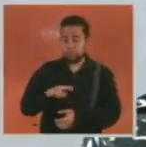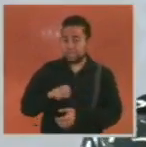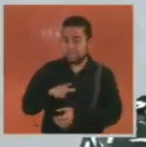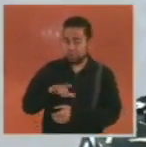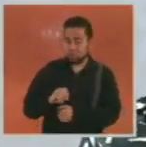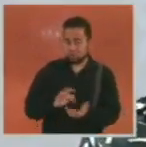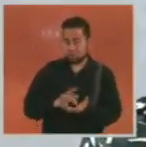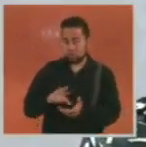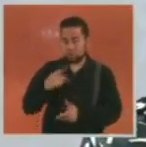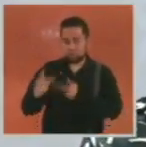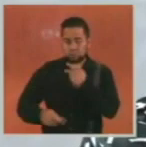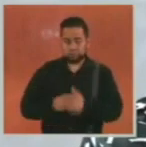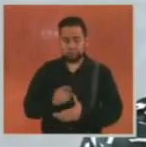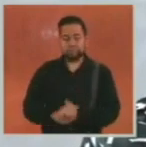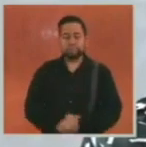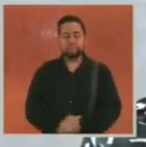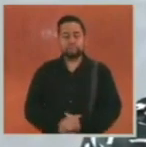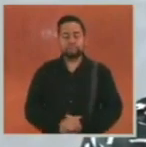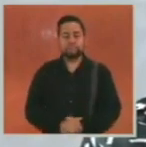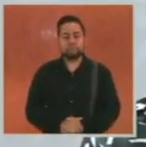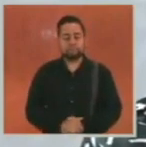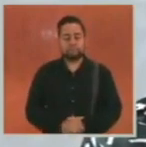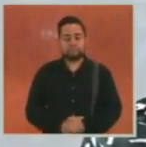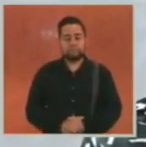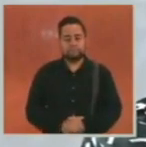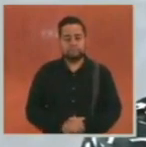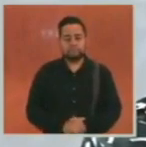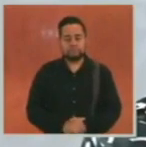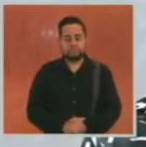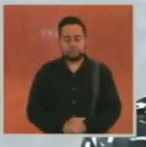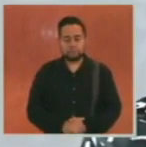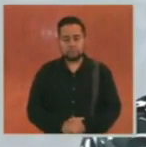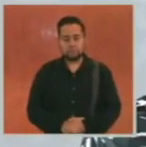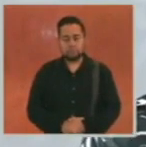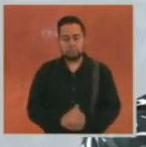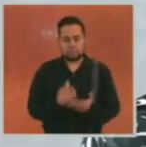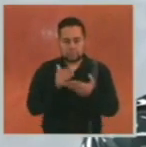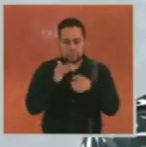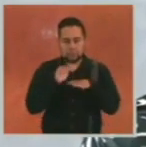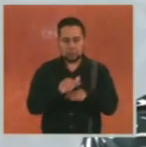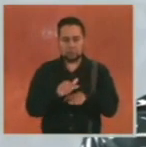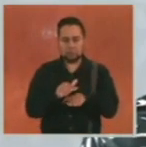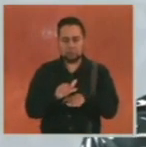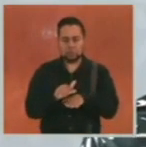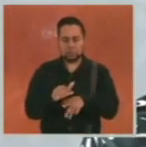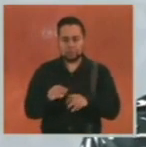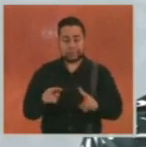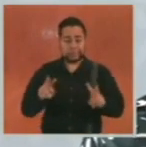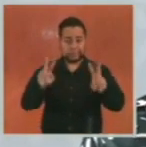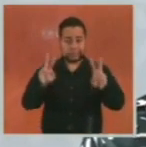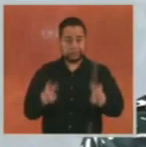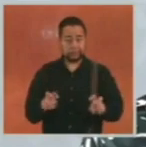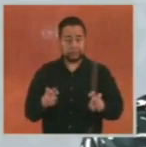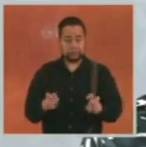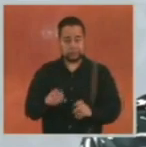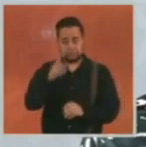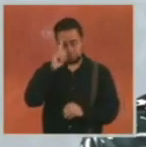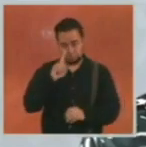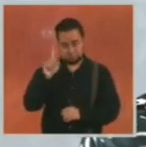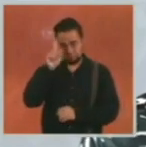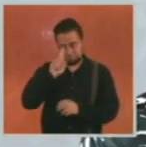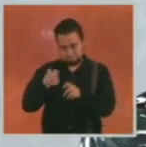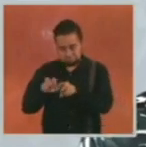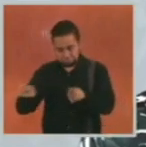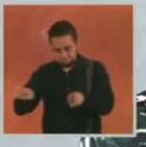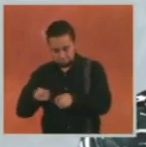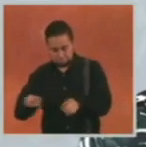Te agradezco mucho tu pregunta Pues con respecto al tema de los consejeros